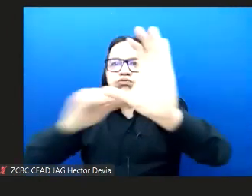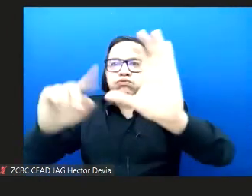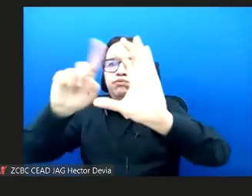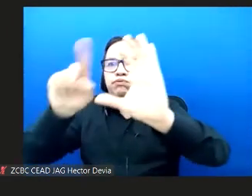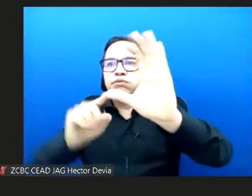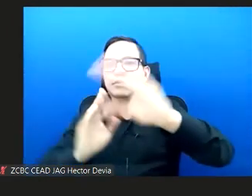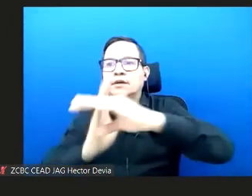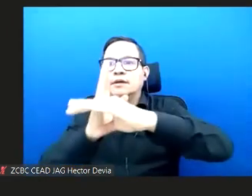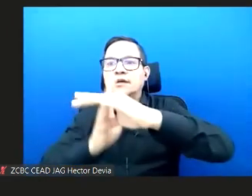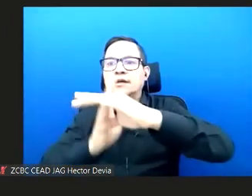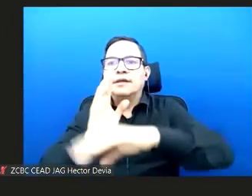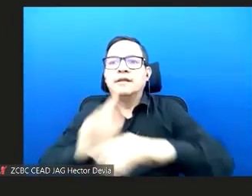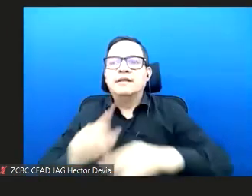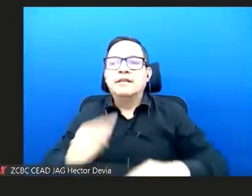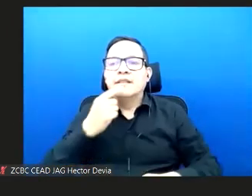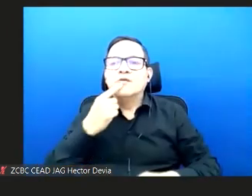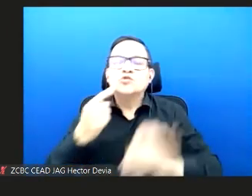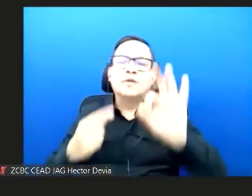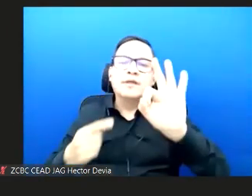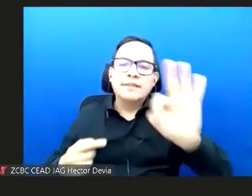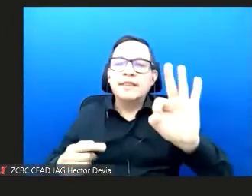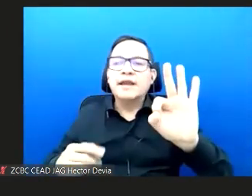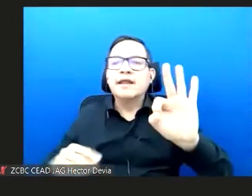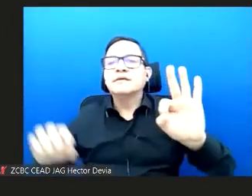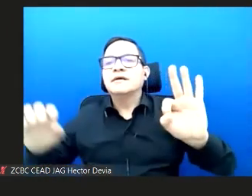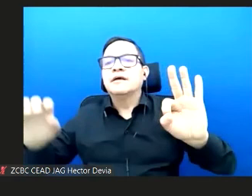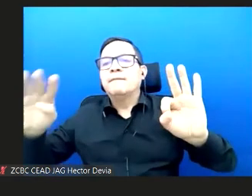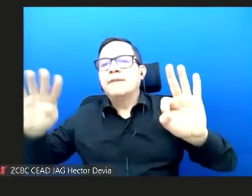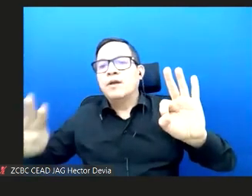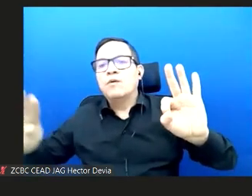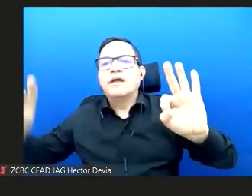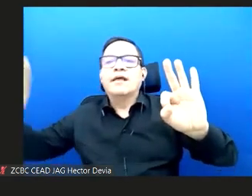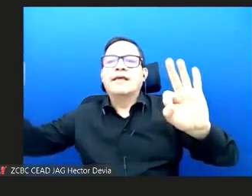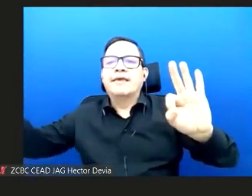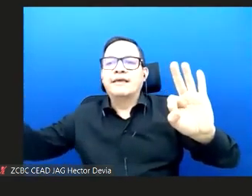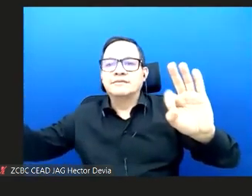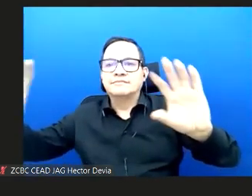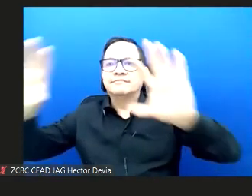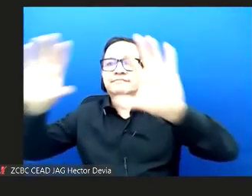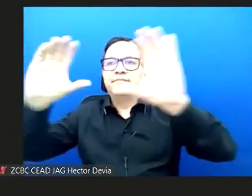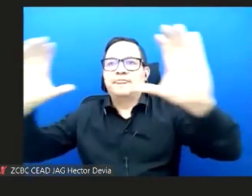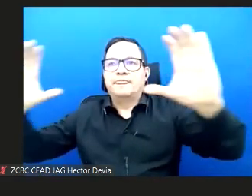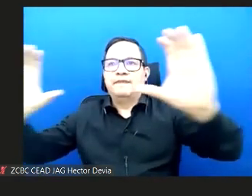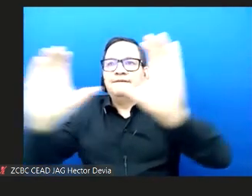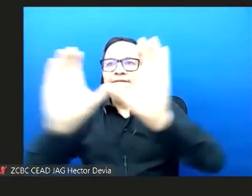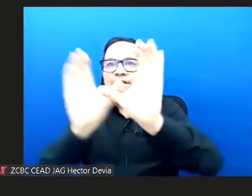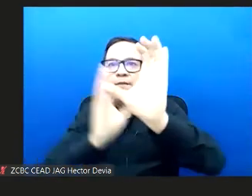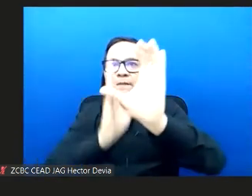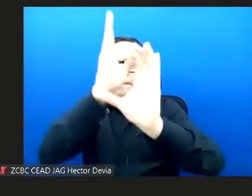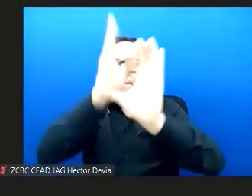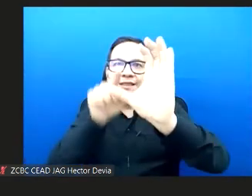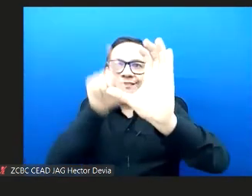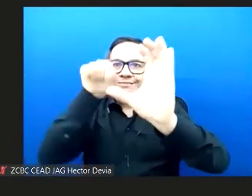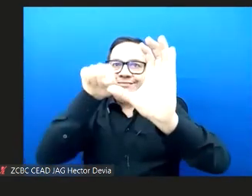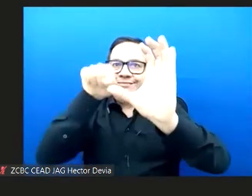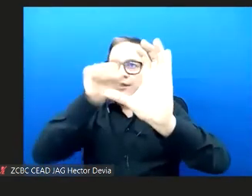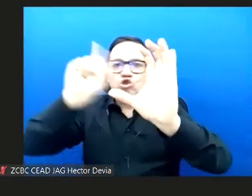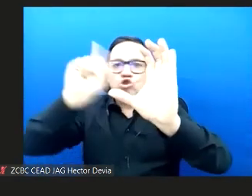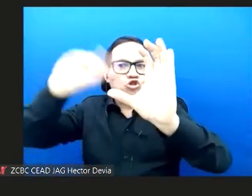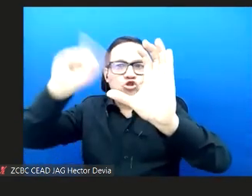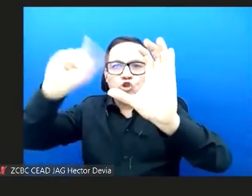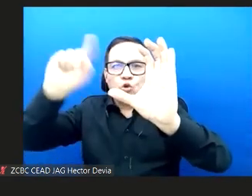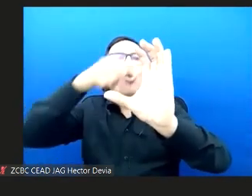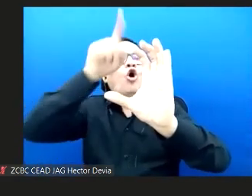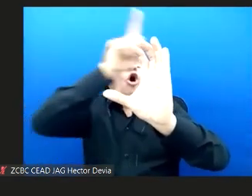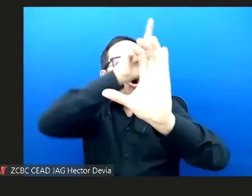el 3 más el 4 más el 15. Entonces, 3 más 4, 7, más 15, 22.